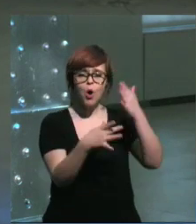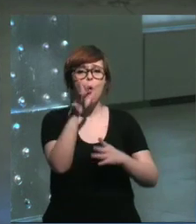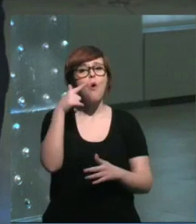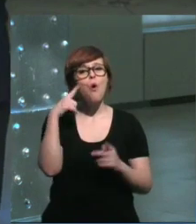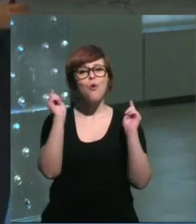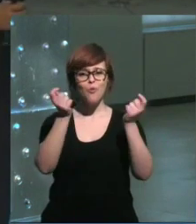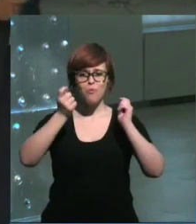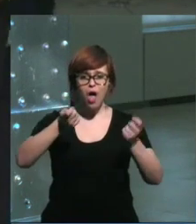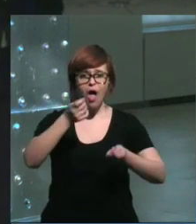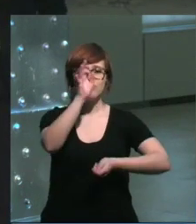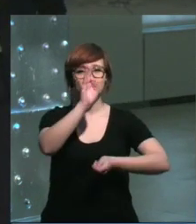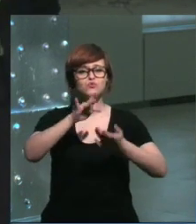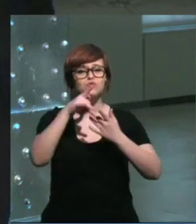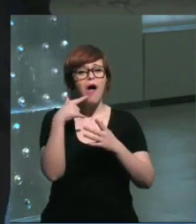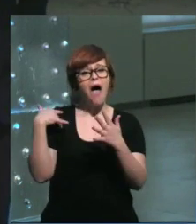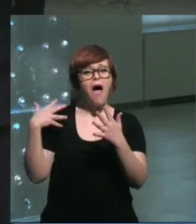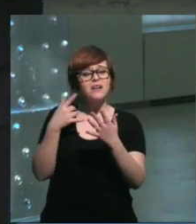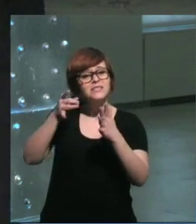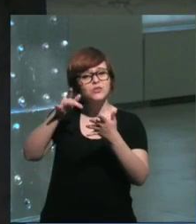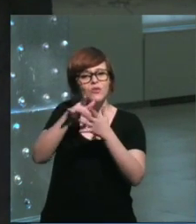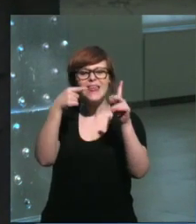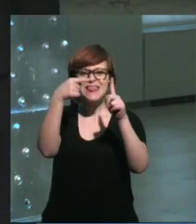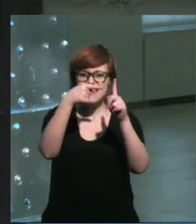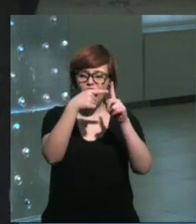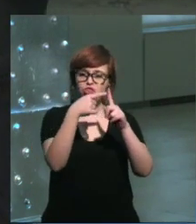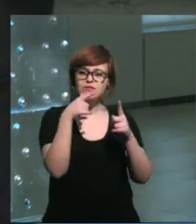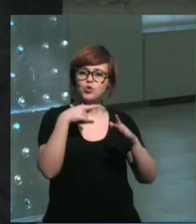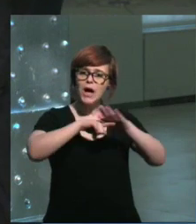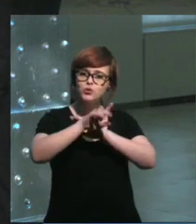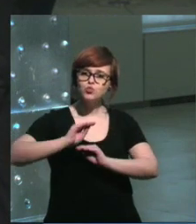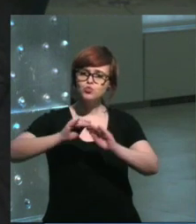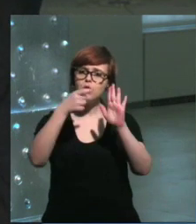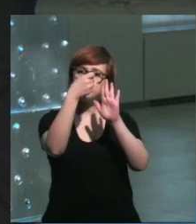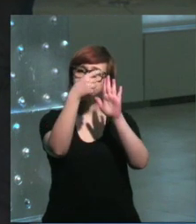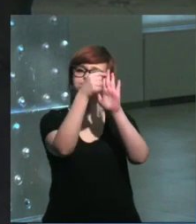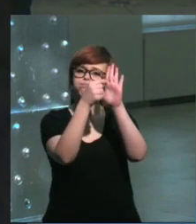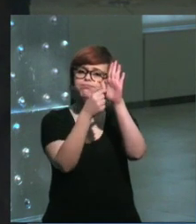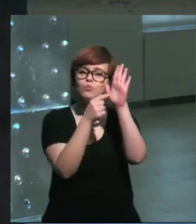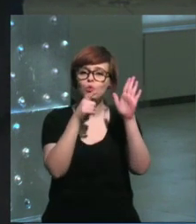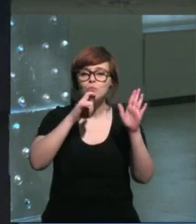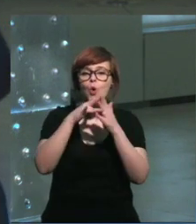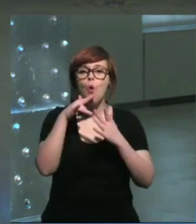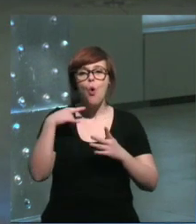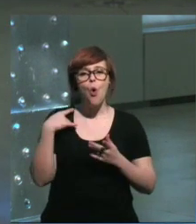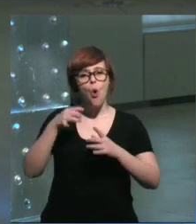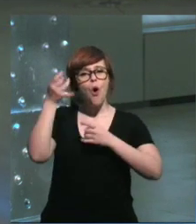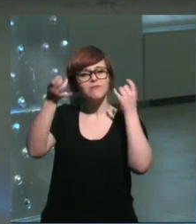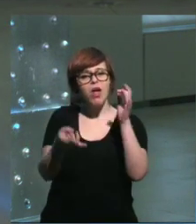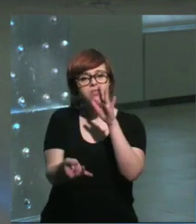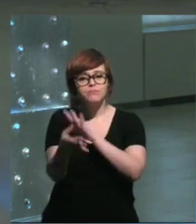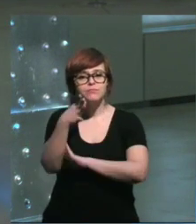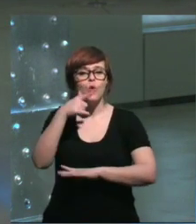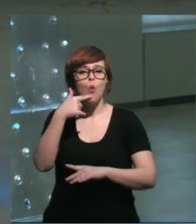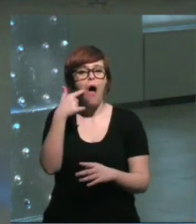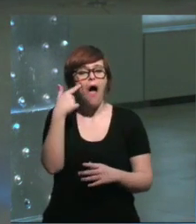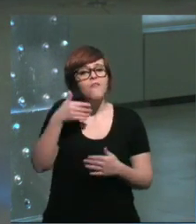años, qué habían hecho, qué indicadores medíamos de su gestión. Podía planificar eventos, acceder a información sobre